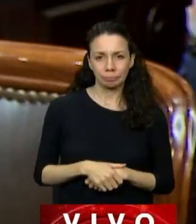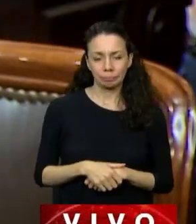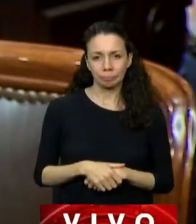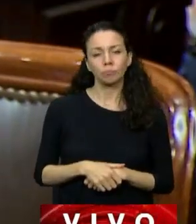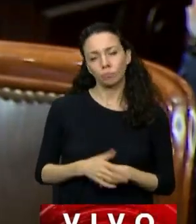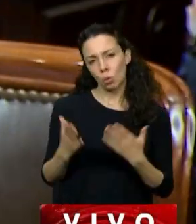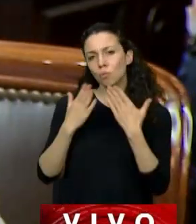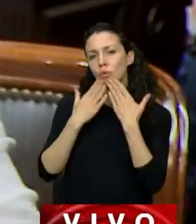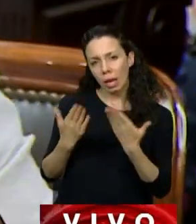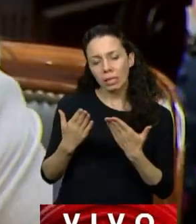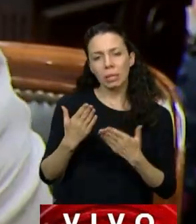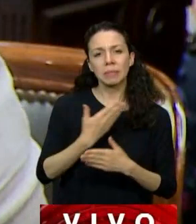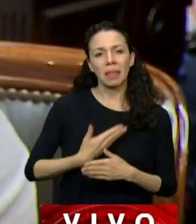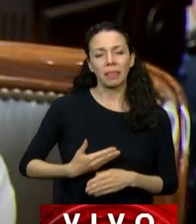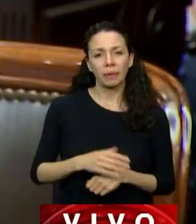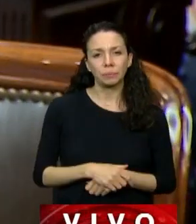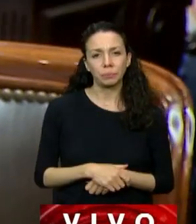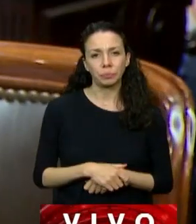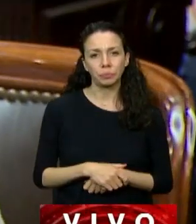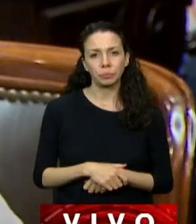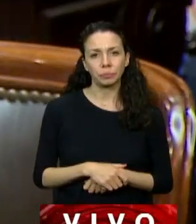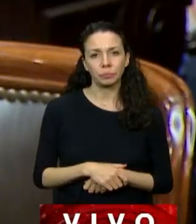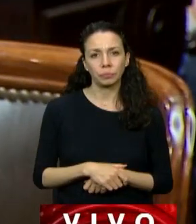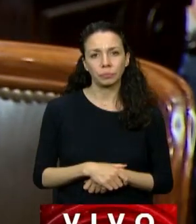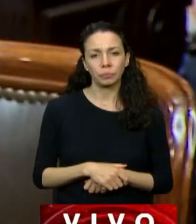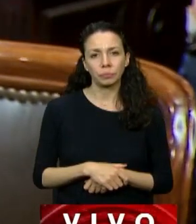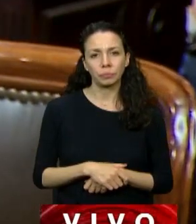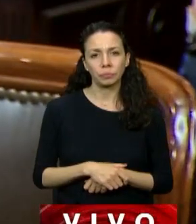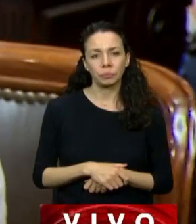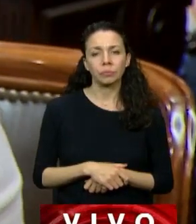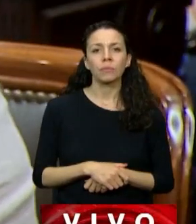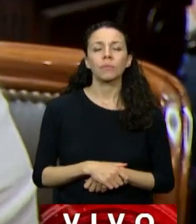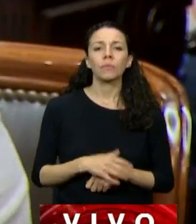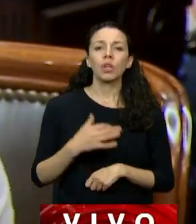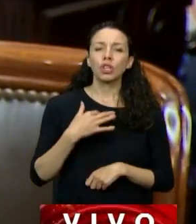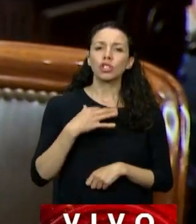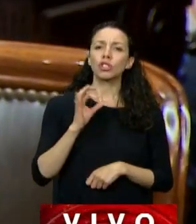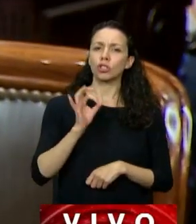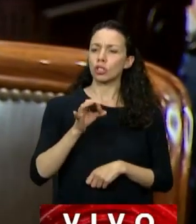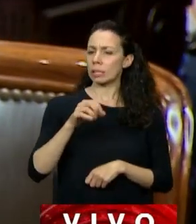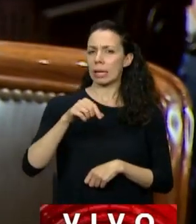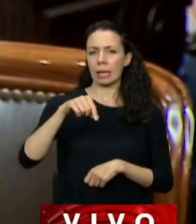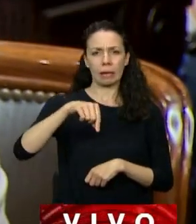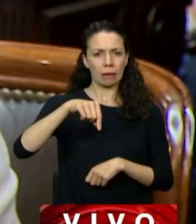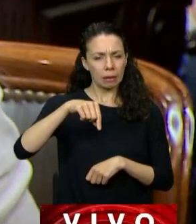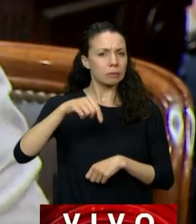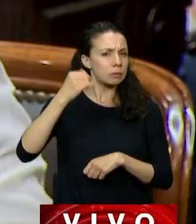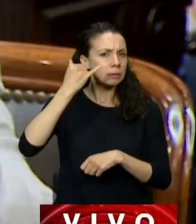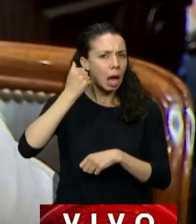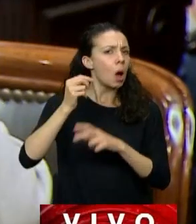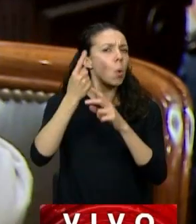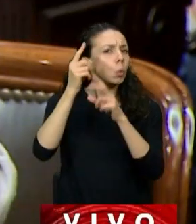Bueno, muchas gracias, señor presidente. A ver, sé que hay un tema que se ha mencionado reiteradamente